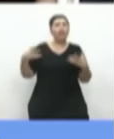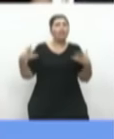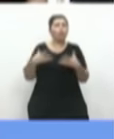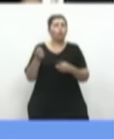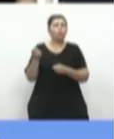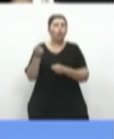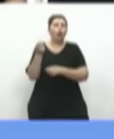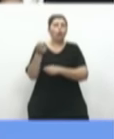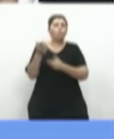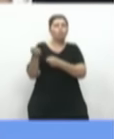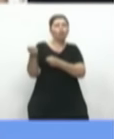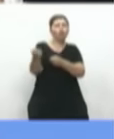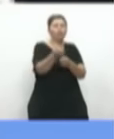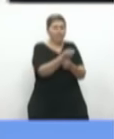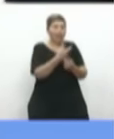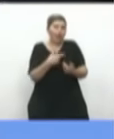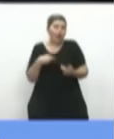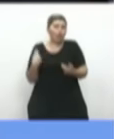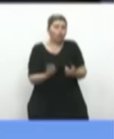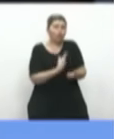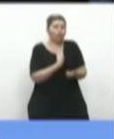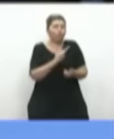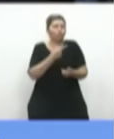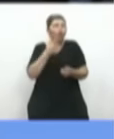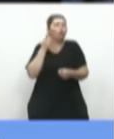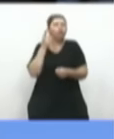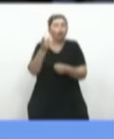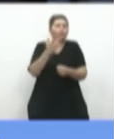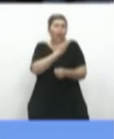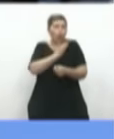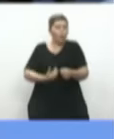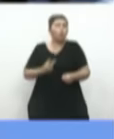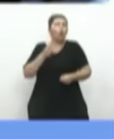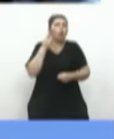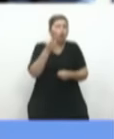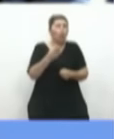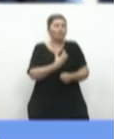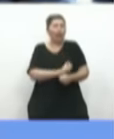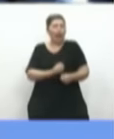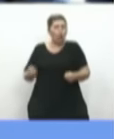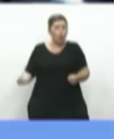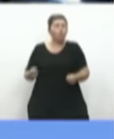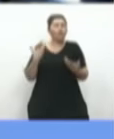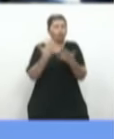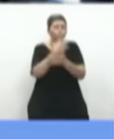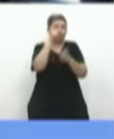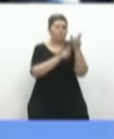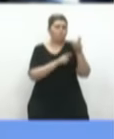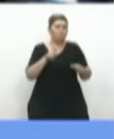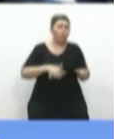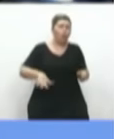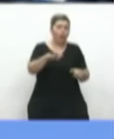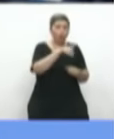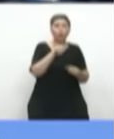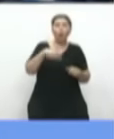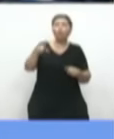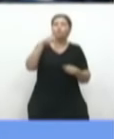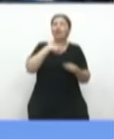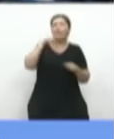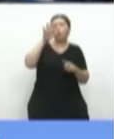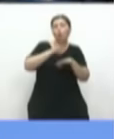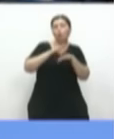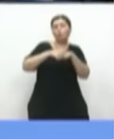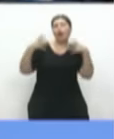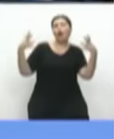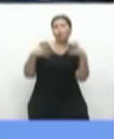porque convocó a sesión, no se enoje, porque es lo que corresponde. Que Cristina no lo haga, no lo haya hecho, que Cristina haya hecho con el reglamento,